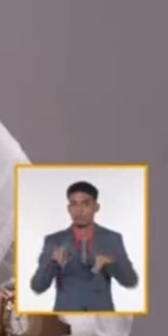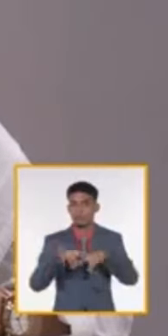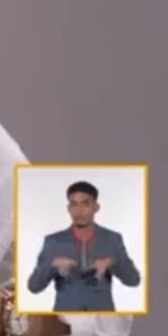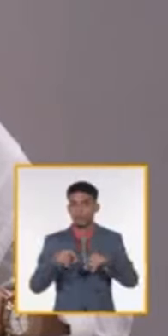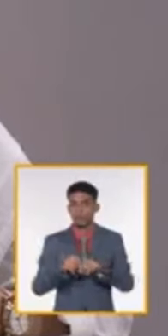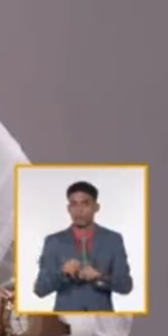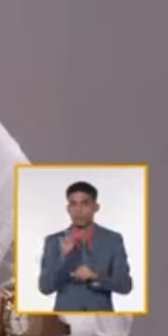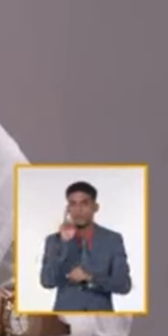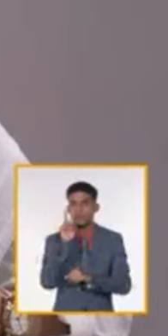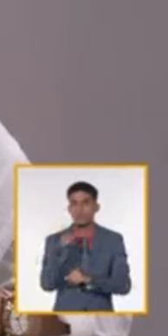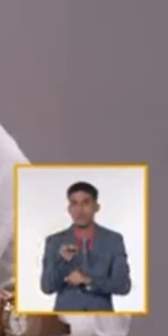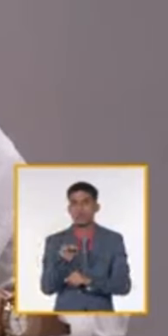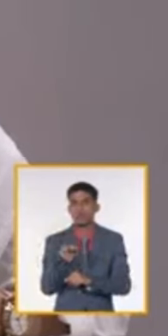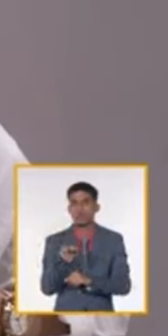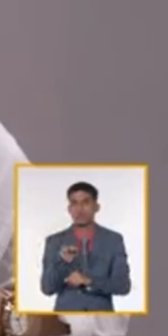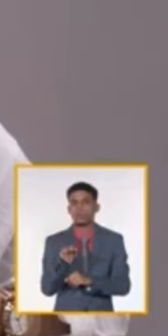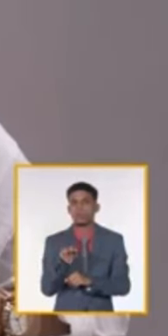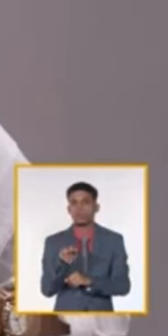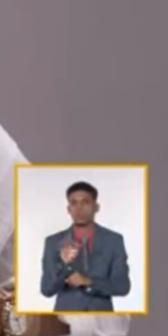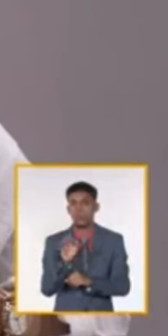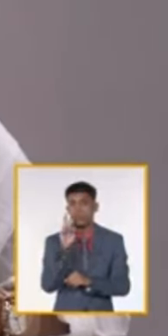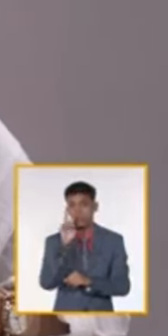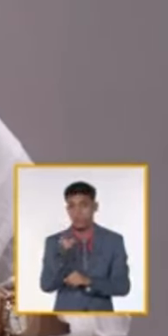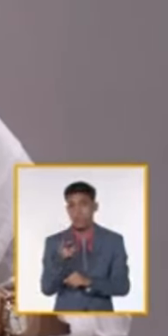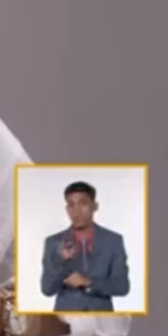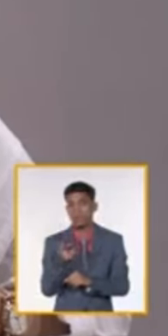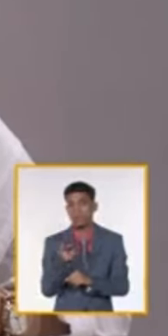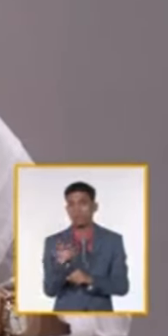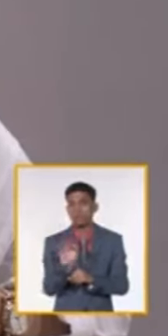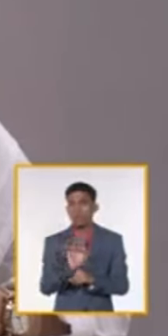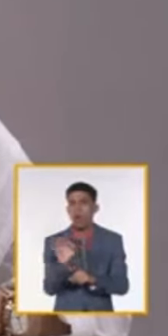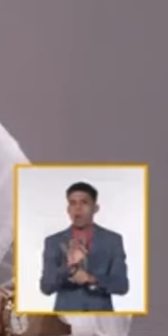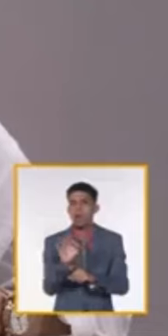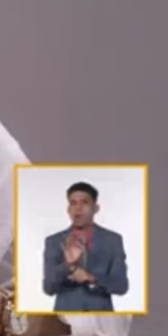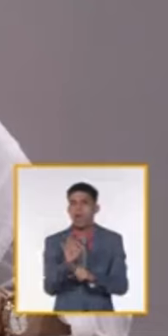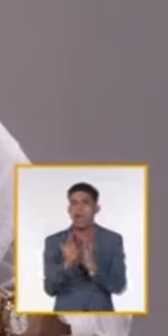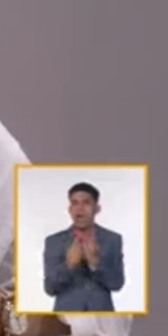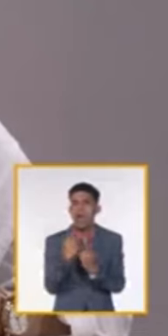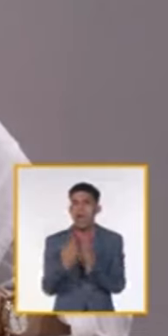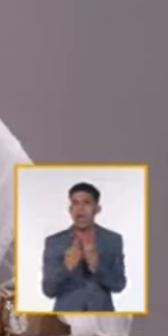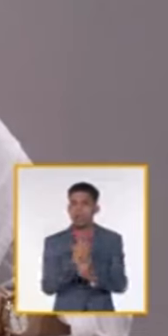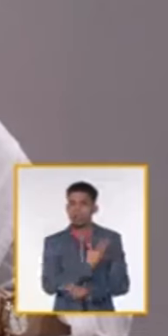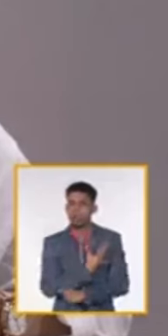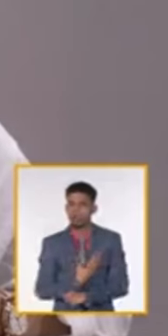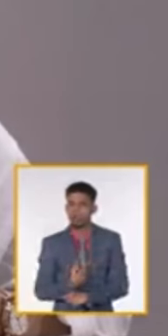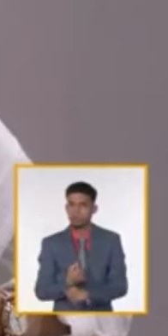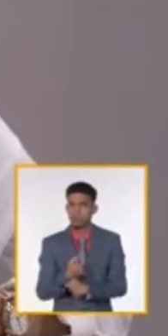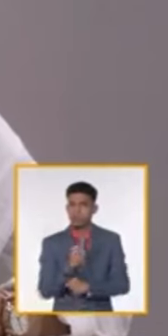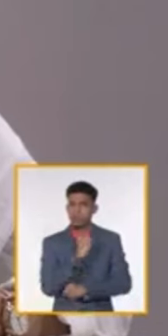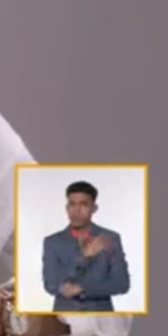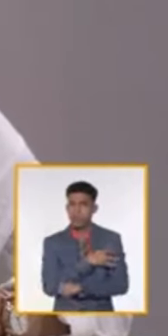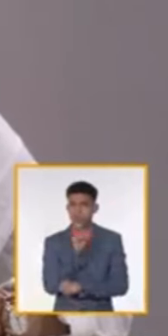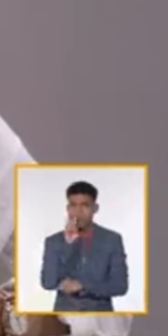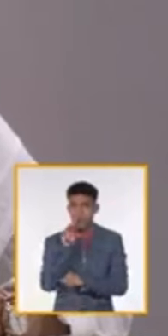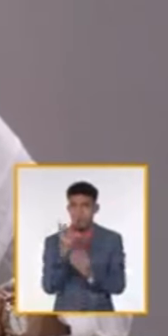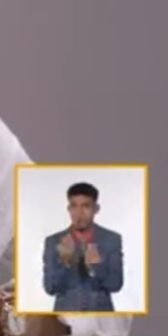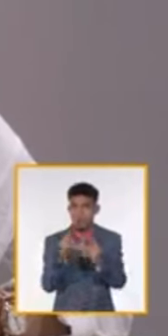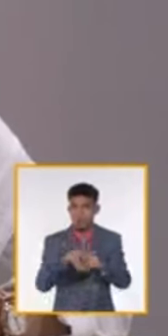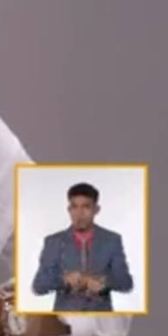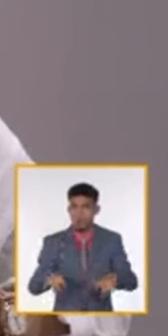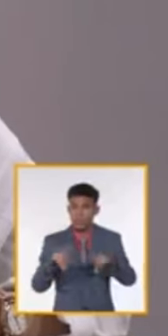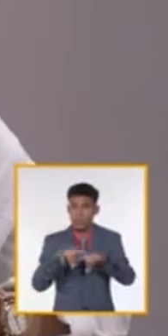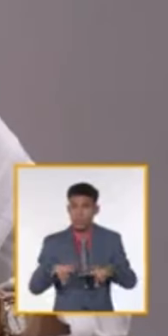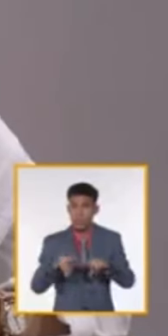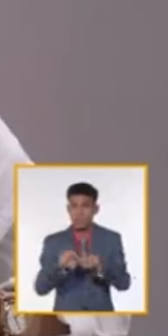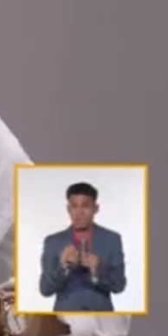que, aunque no se hayan politizado por Palestina, si ven que muchas de estas universidades, especialmente las